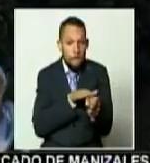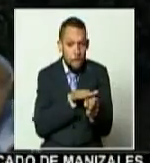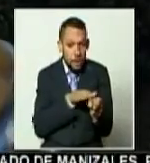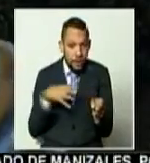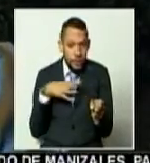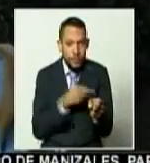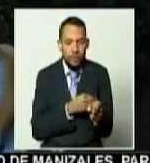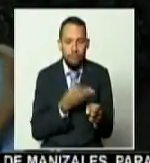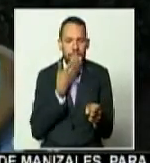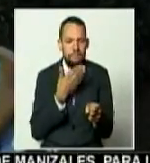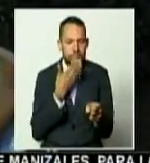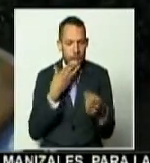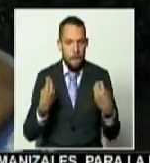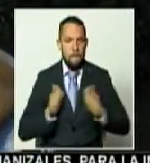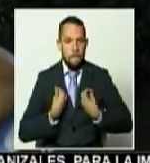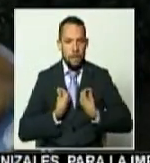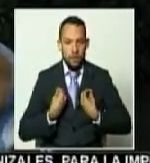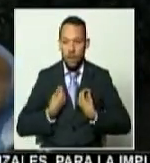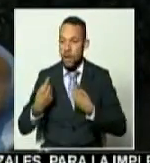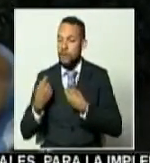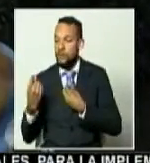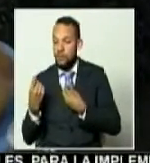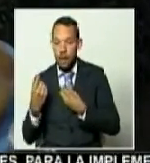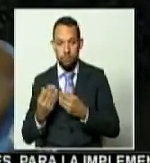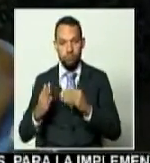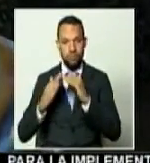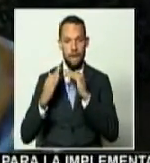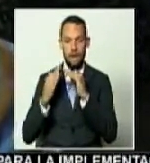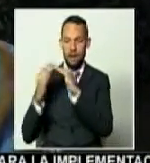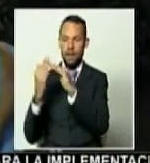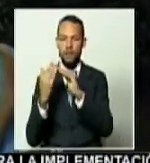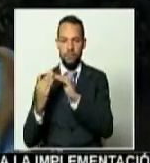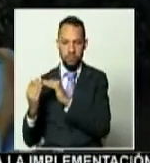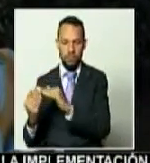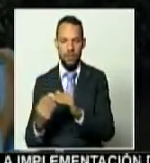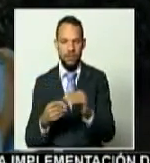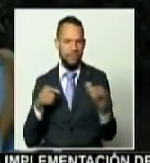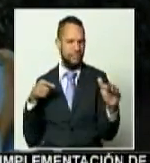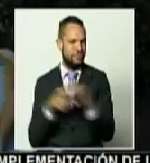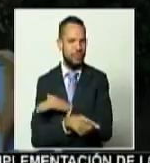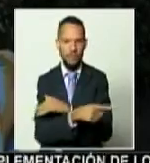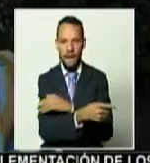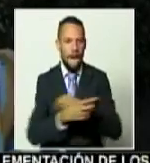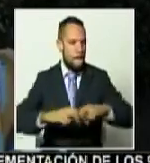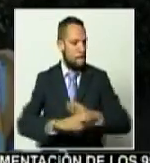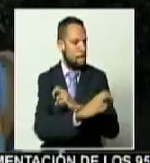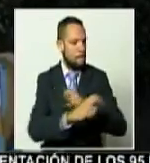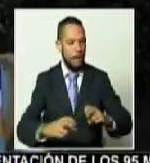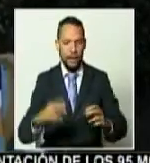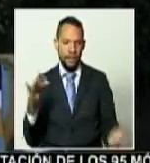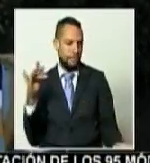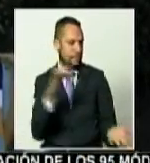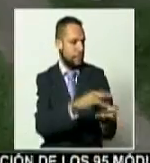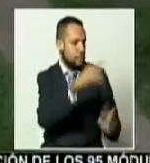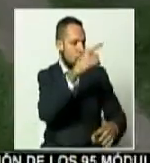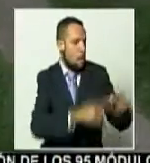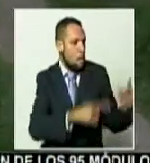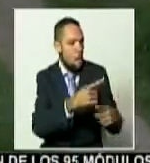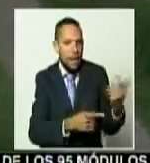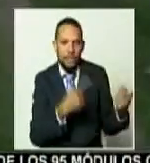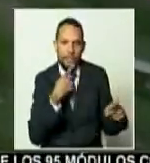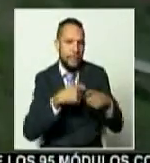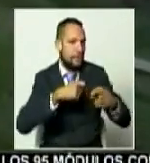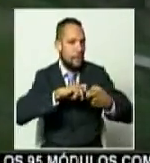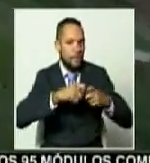tan amañador. Yo soy de las fundadoras del barrio y que tengamos que huirle a los parques en vez de acudir a ellos para descansar. Ahora